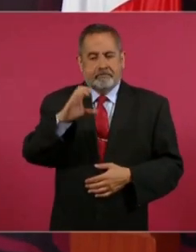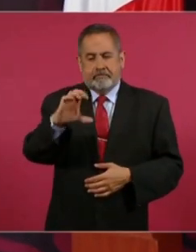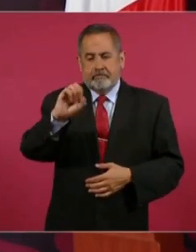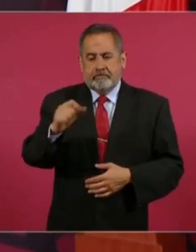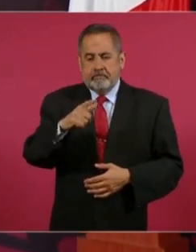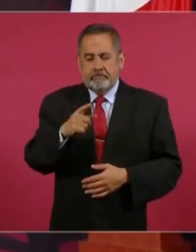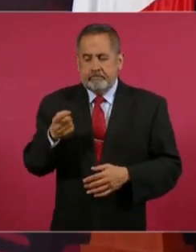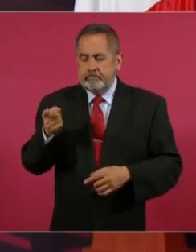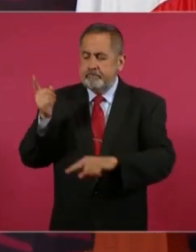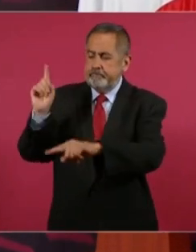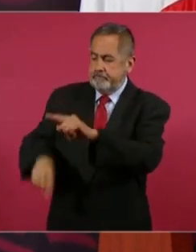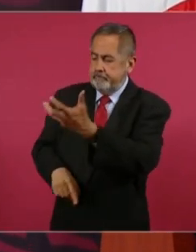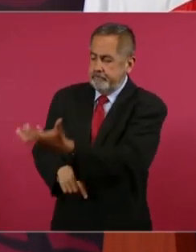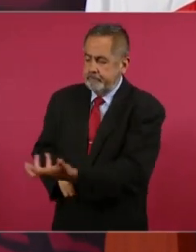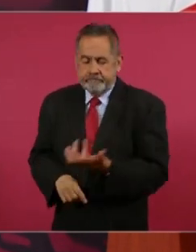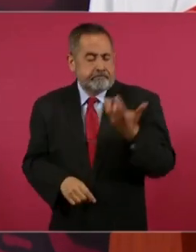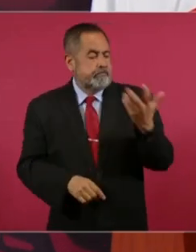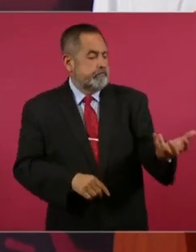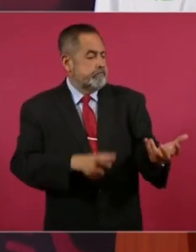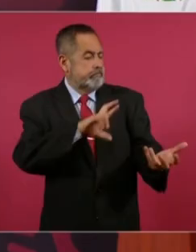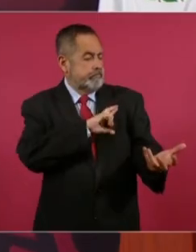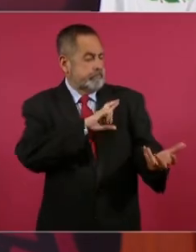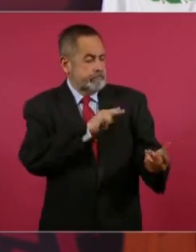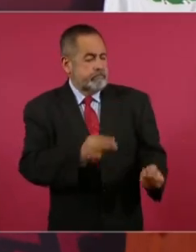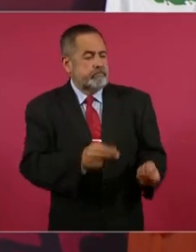la privatiza.